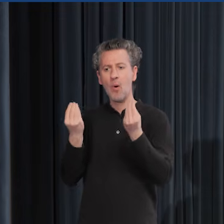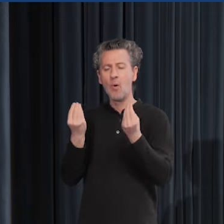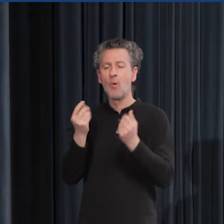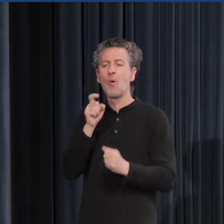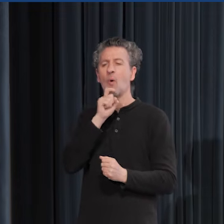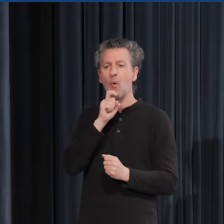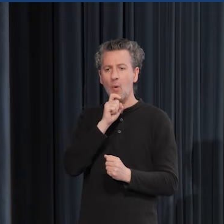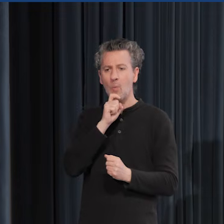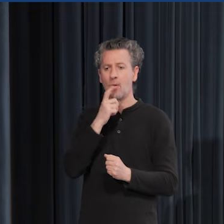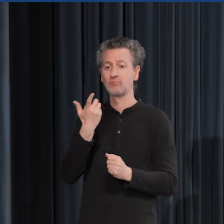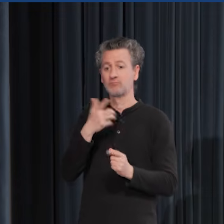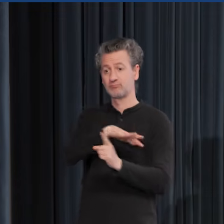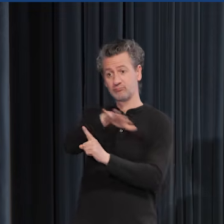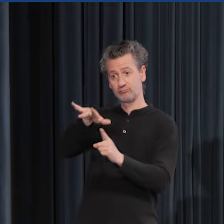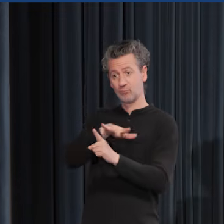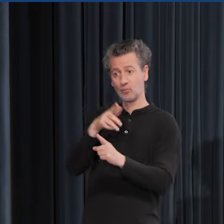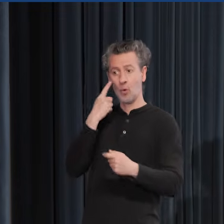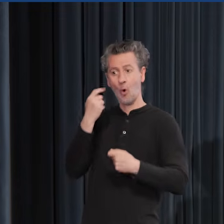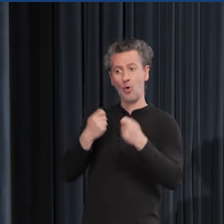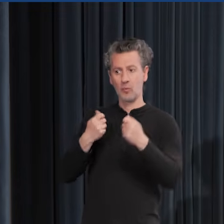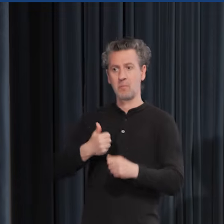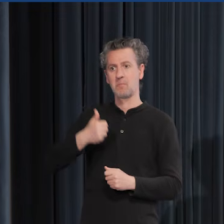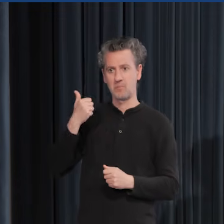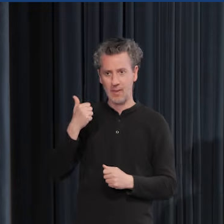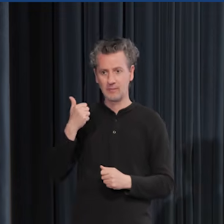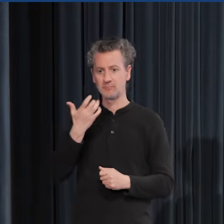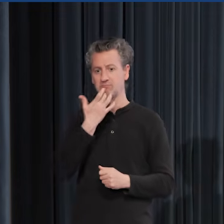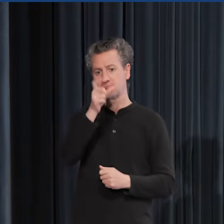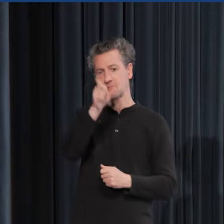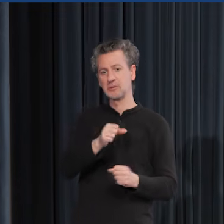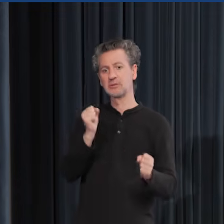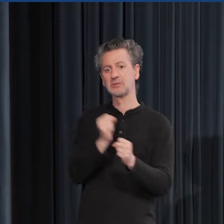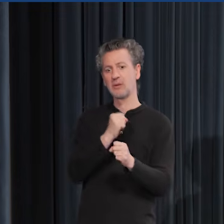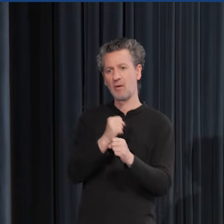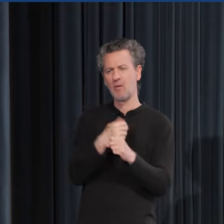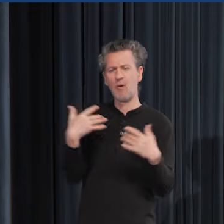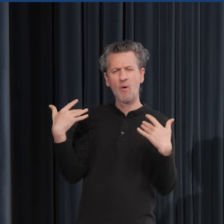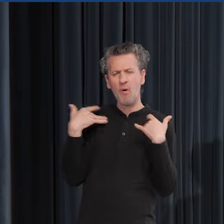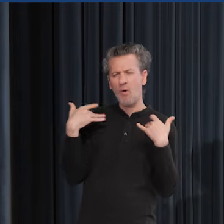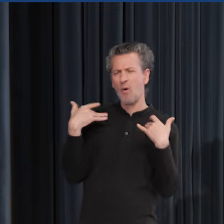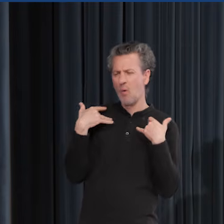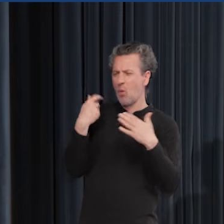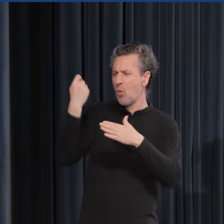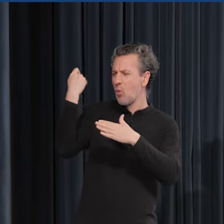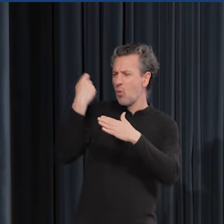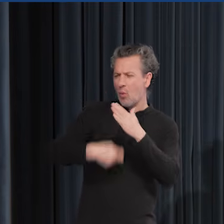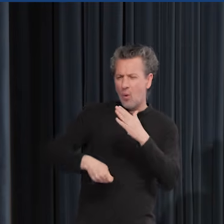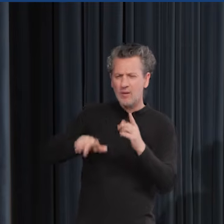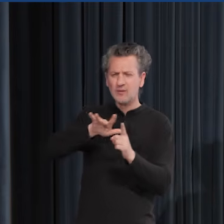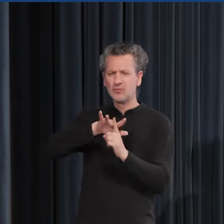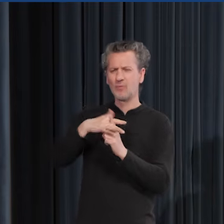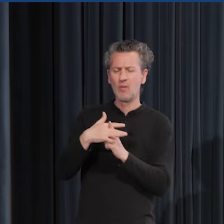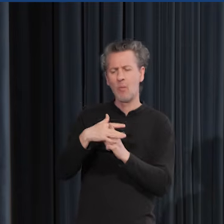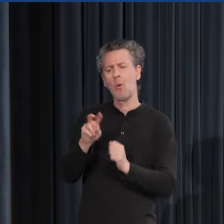Pues a trabajar en entornos controlados. No es lo mismo que un operario esté trabajando bajo unas condiciones extremas que se hagan en unos entornos ya